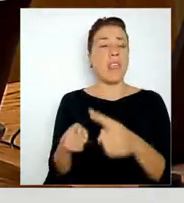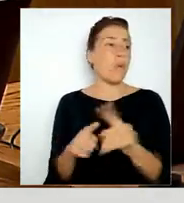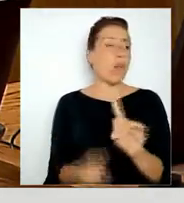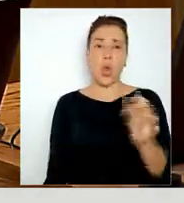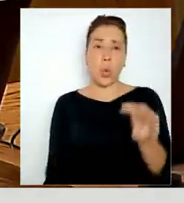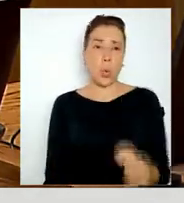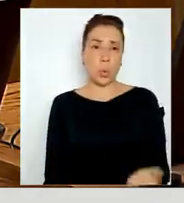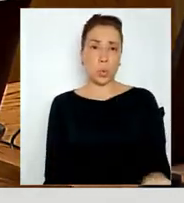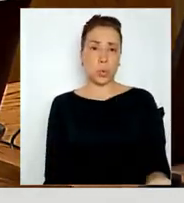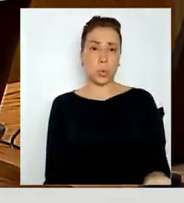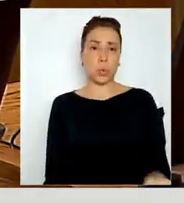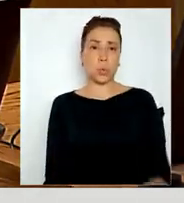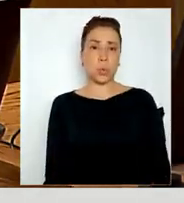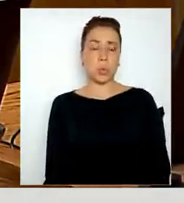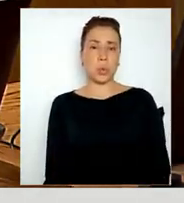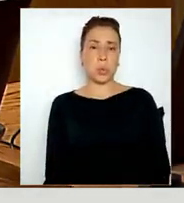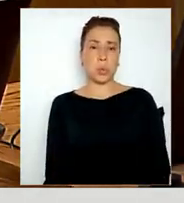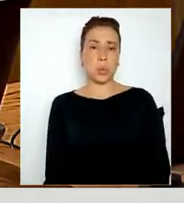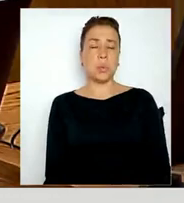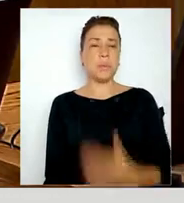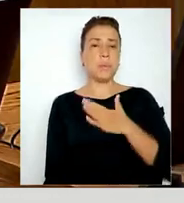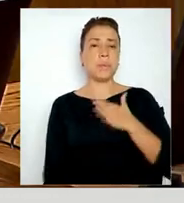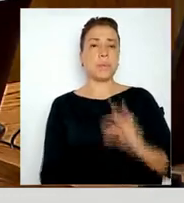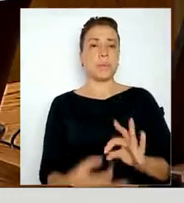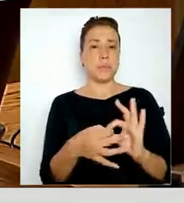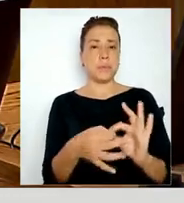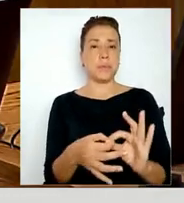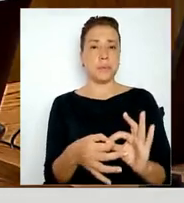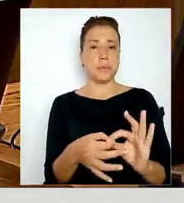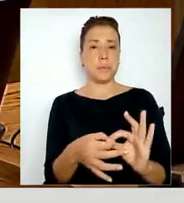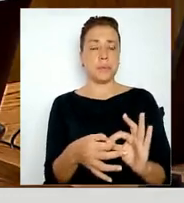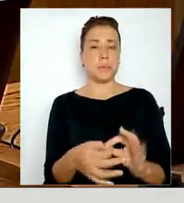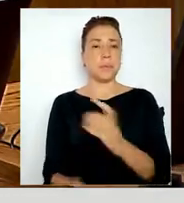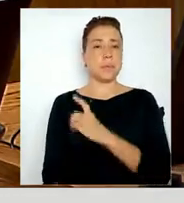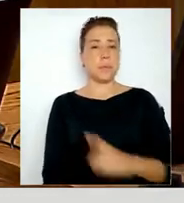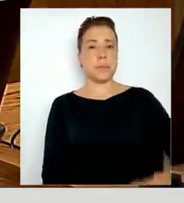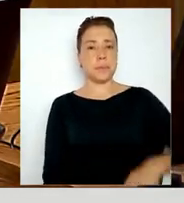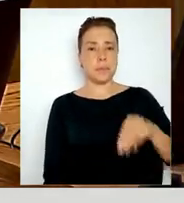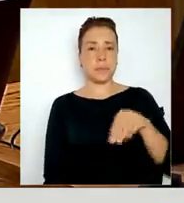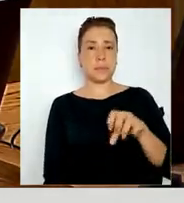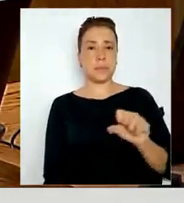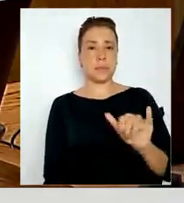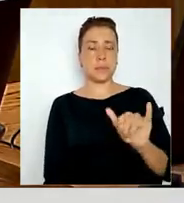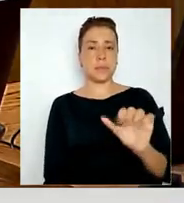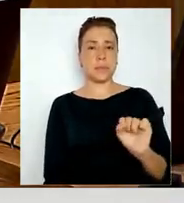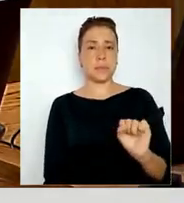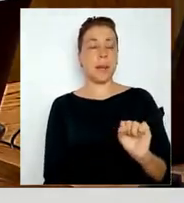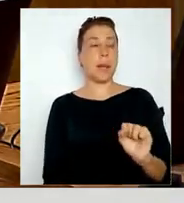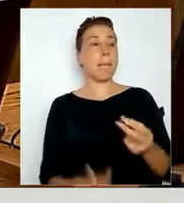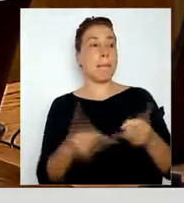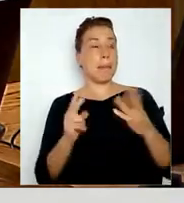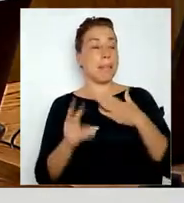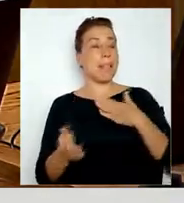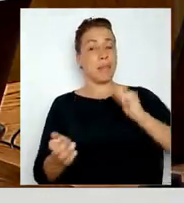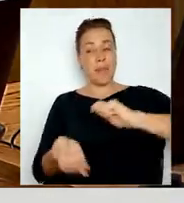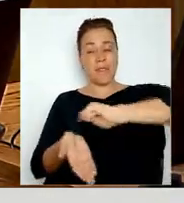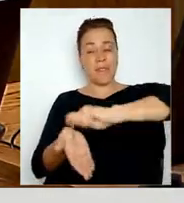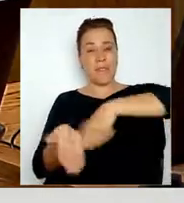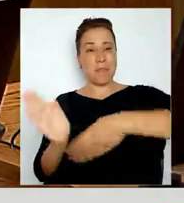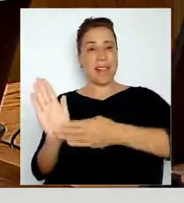Quiero agradecer presidente al diputado Luis Maya por dejarme ser uno de los patrocinantes de esta iniciativa